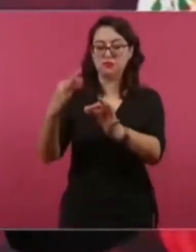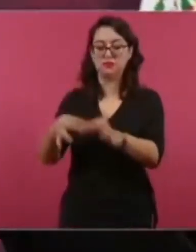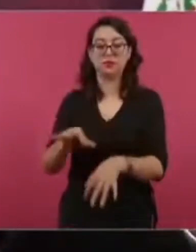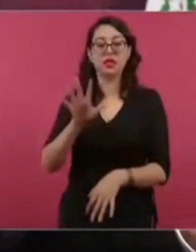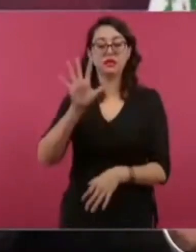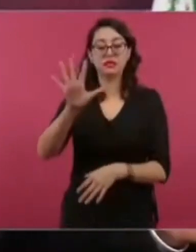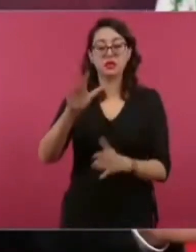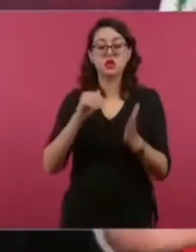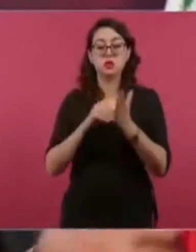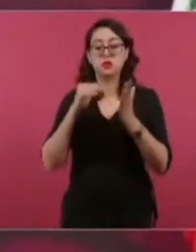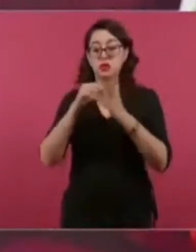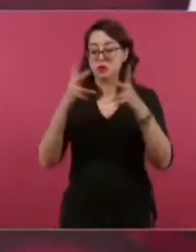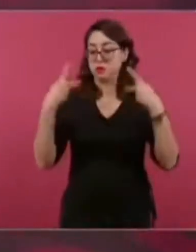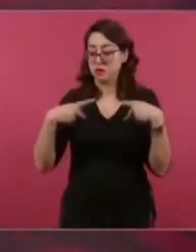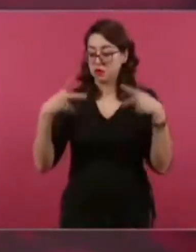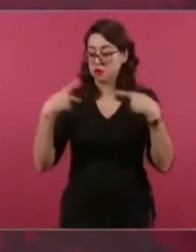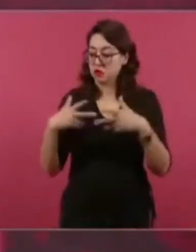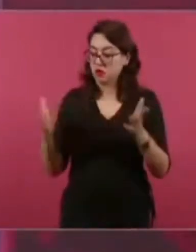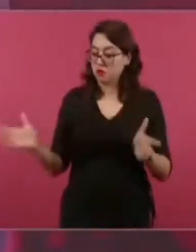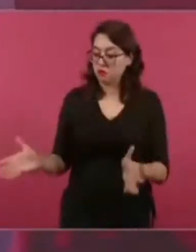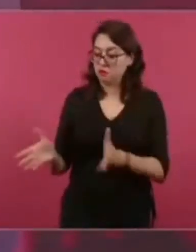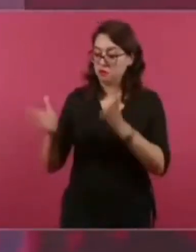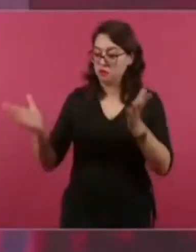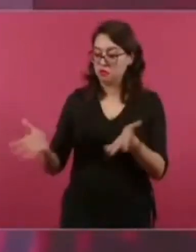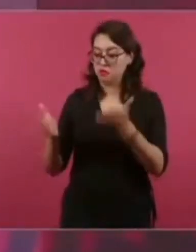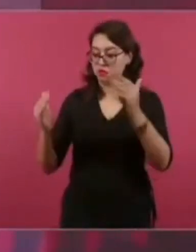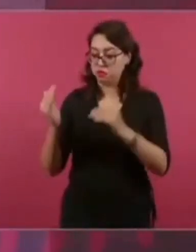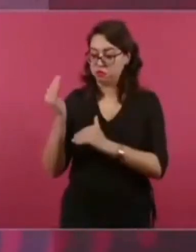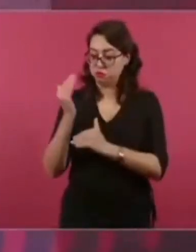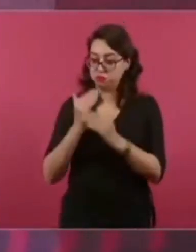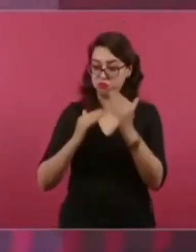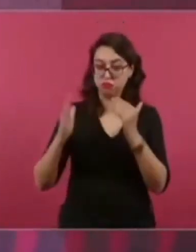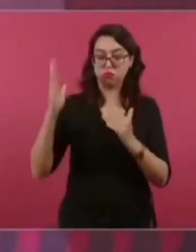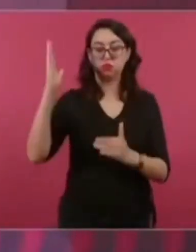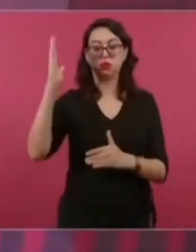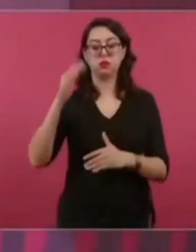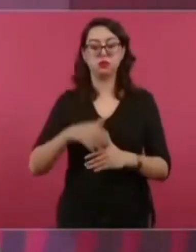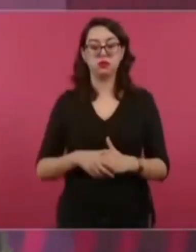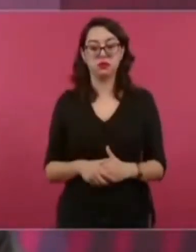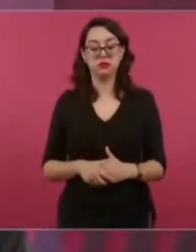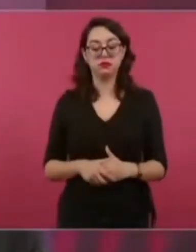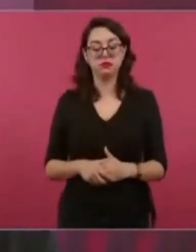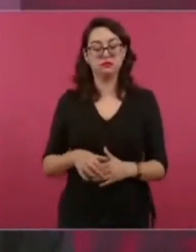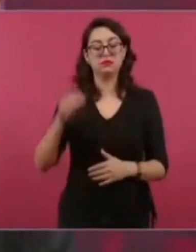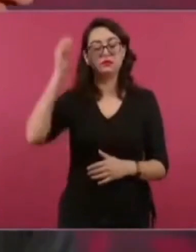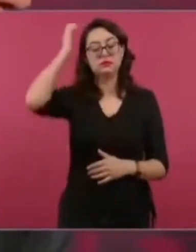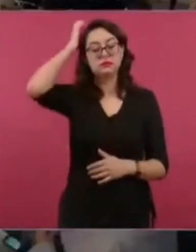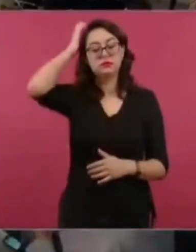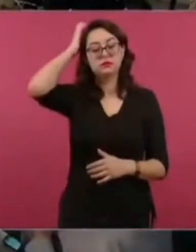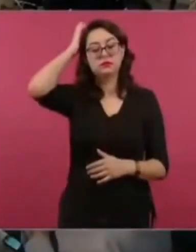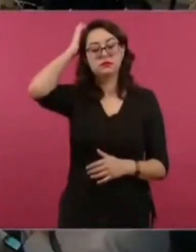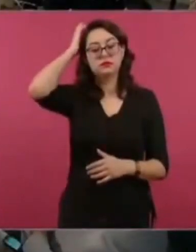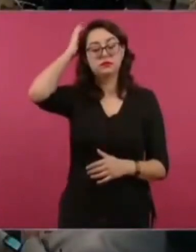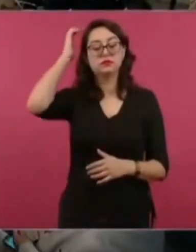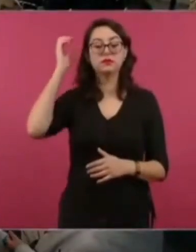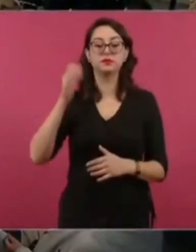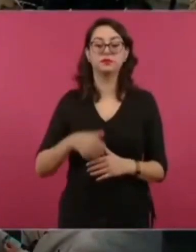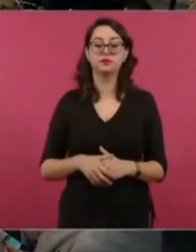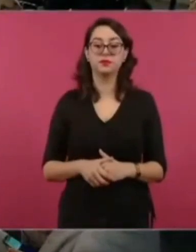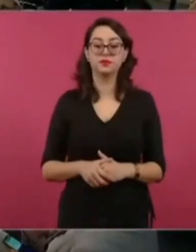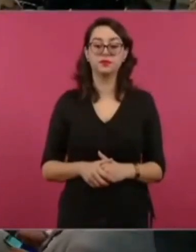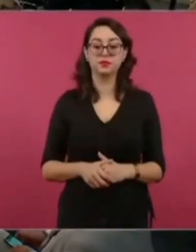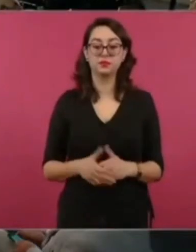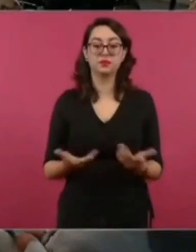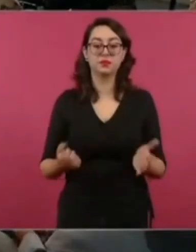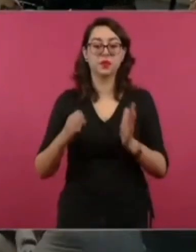pues toda la población de Chiapas. ¿Cuántos habitantes tiene Chiapas? Aproximadamente 6